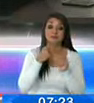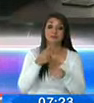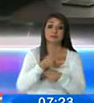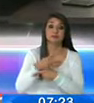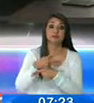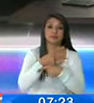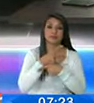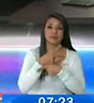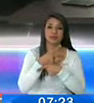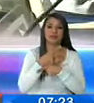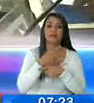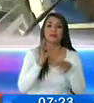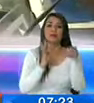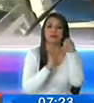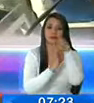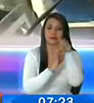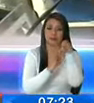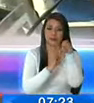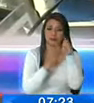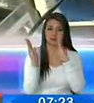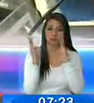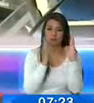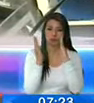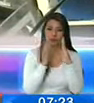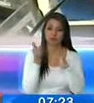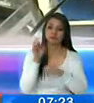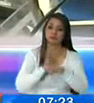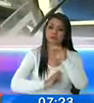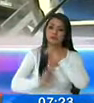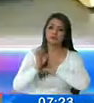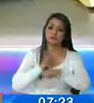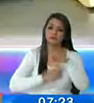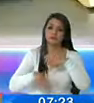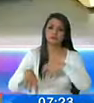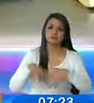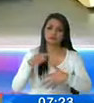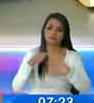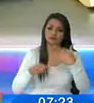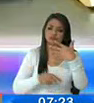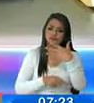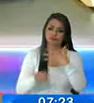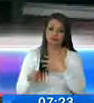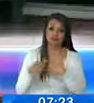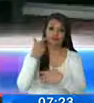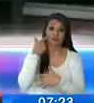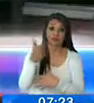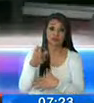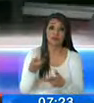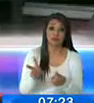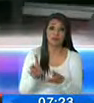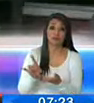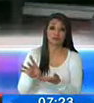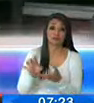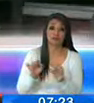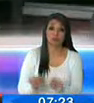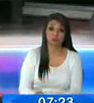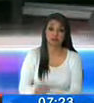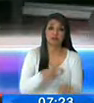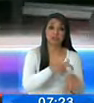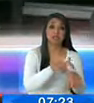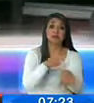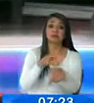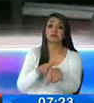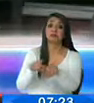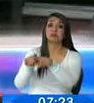Participación Ciudadana Transitorio, después de evaluar las acciones del fiscal, podría también destituirlo. Ahora, en cuestión de tiempos, habrá que